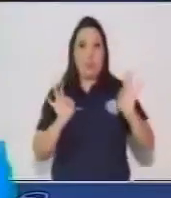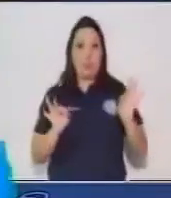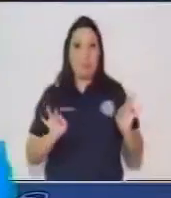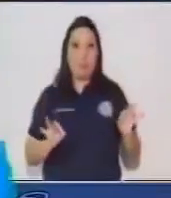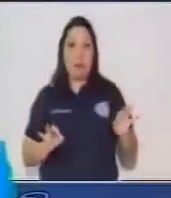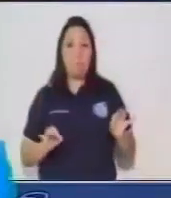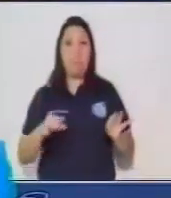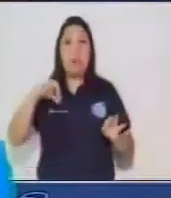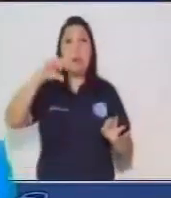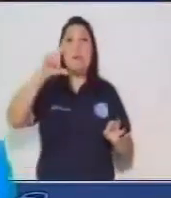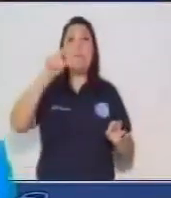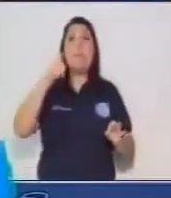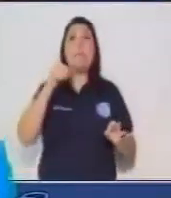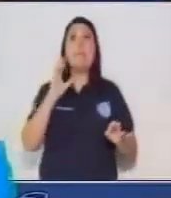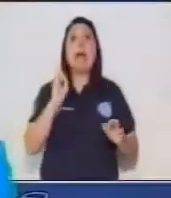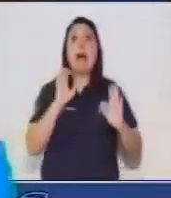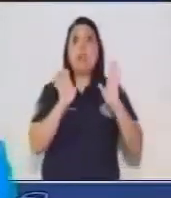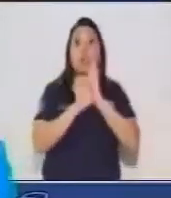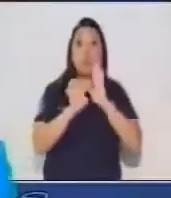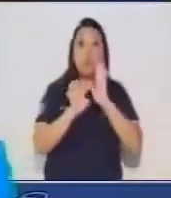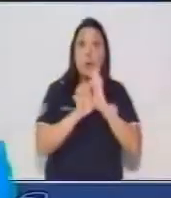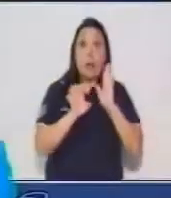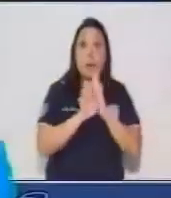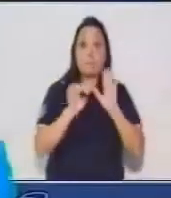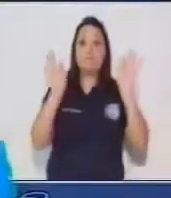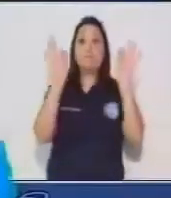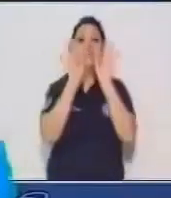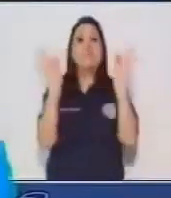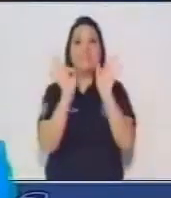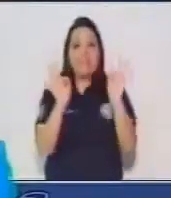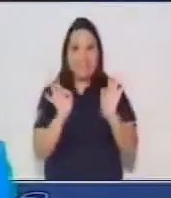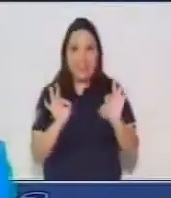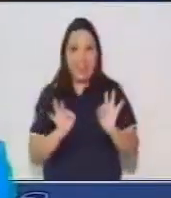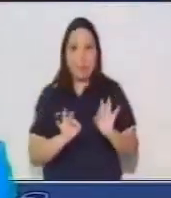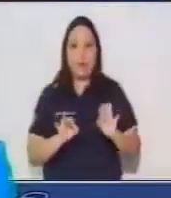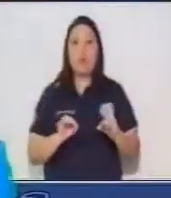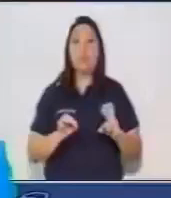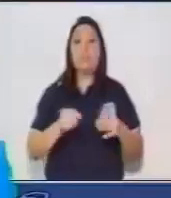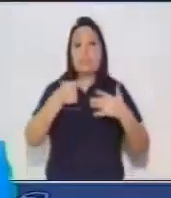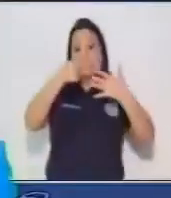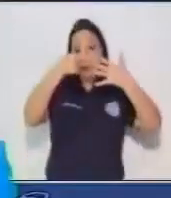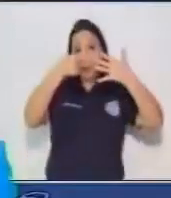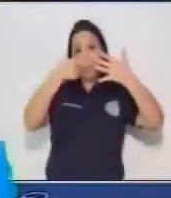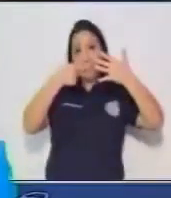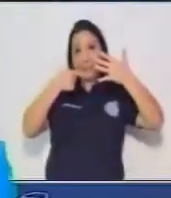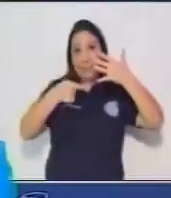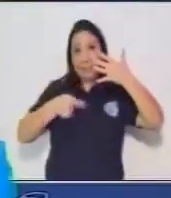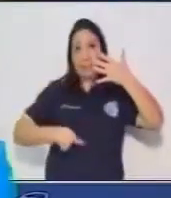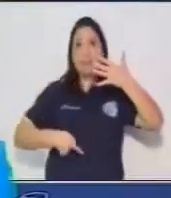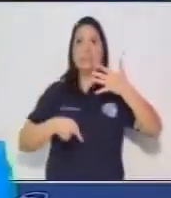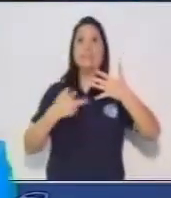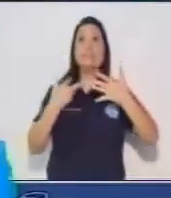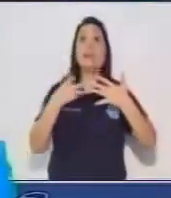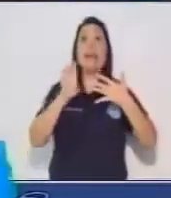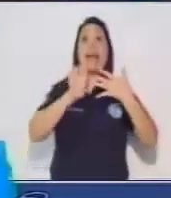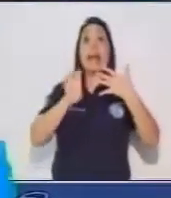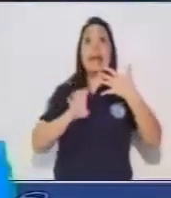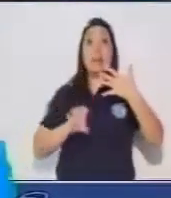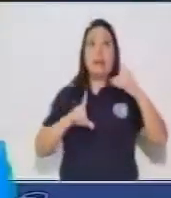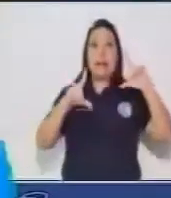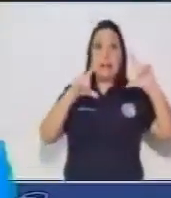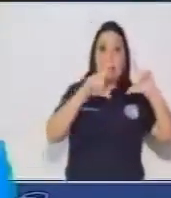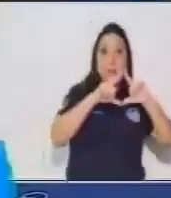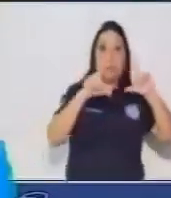es que vamos a dibujar muchos de los elementos de